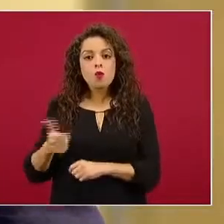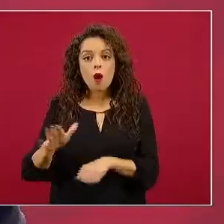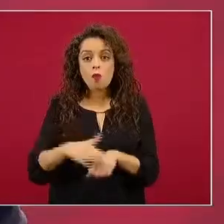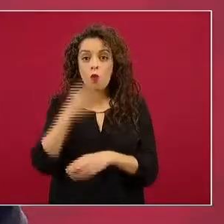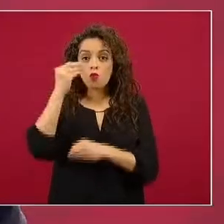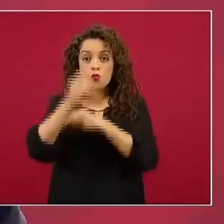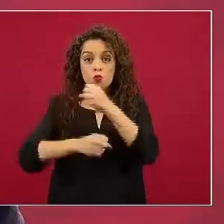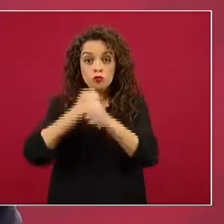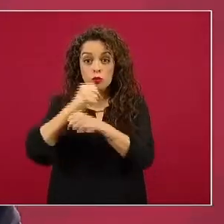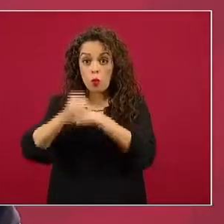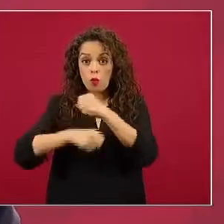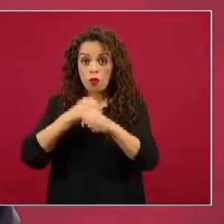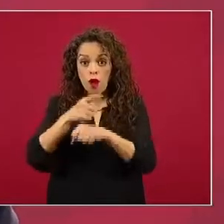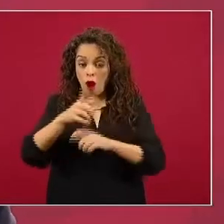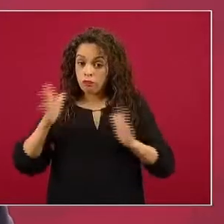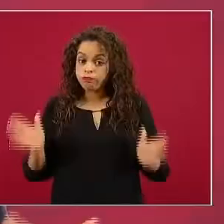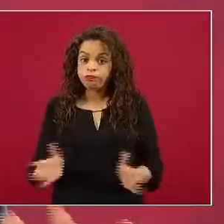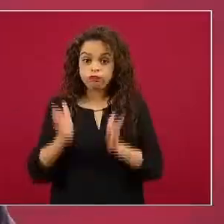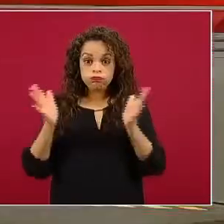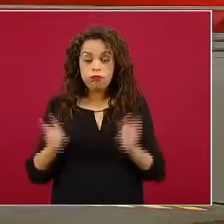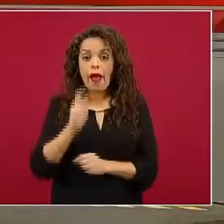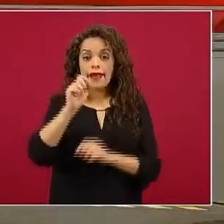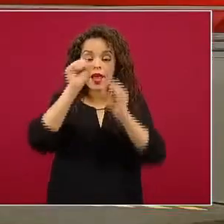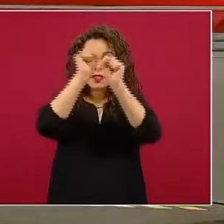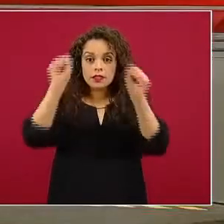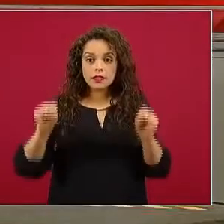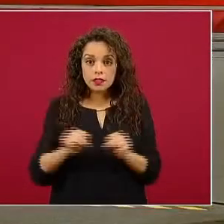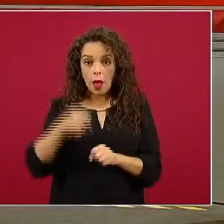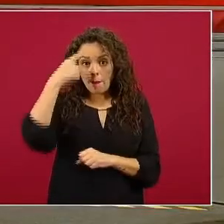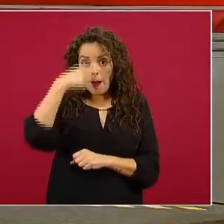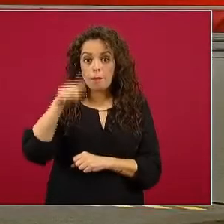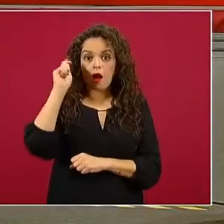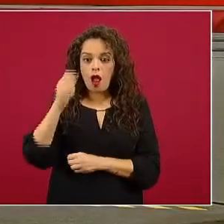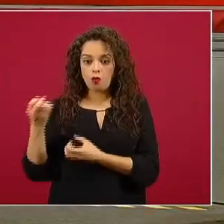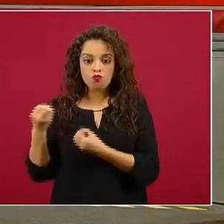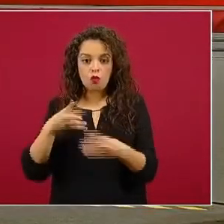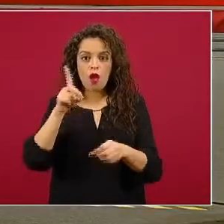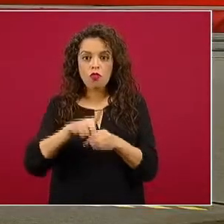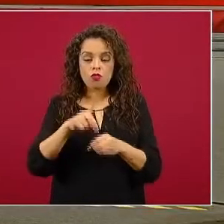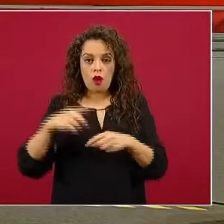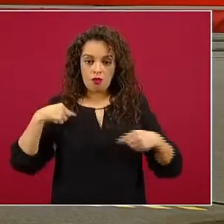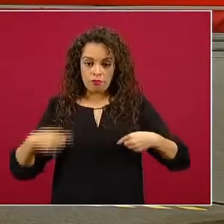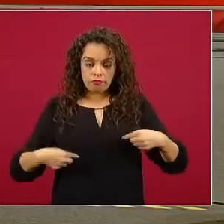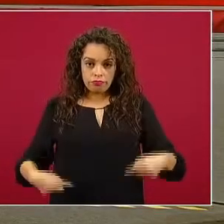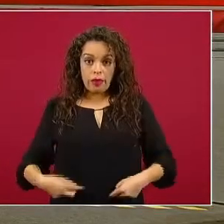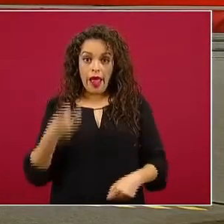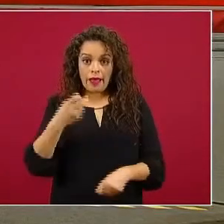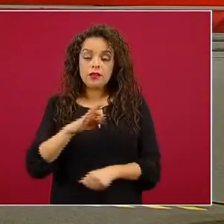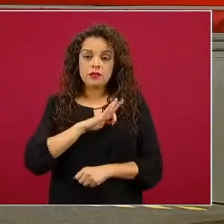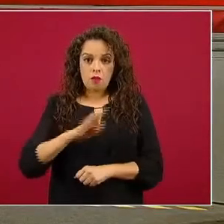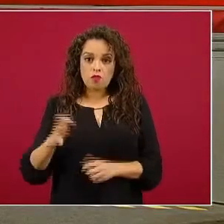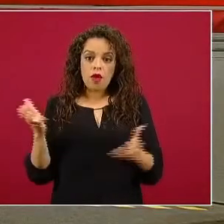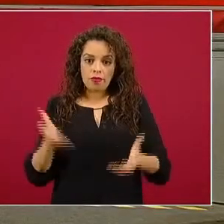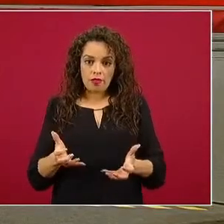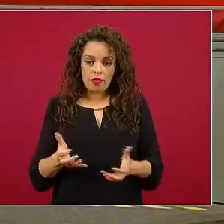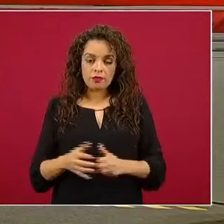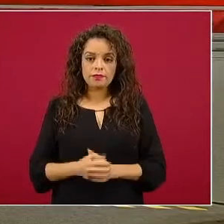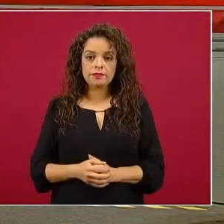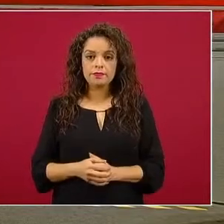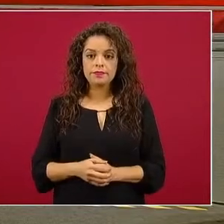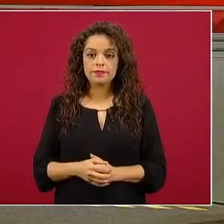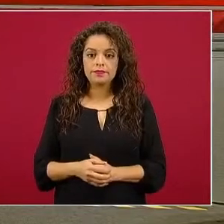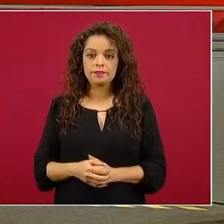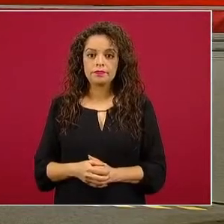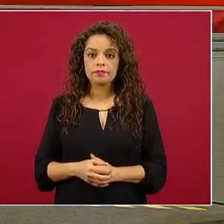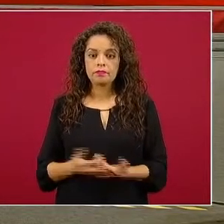de procuración de órganos muy exitoso, que le ha permitido impulsar la donación de órganos, todavía no al nivel que quizás